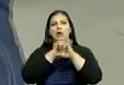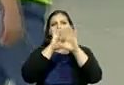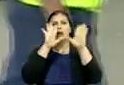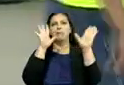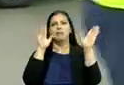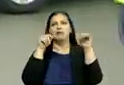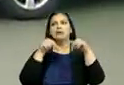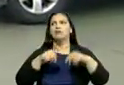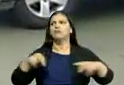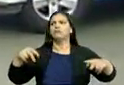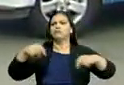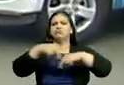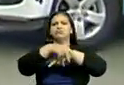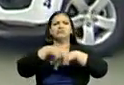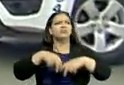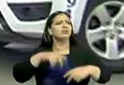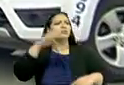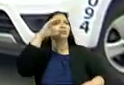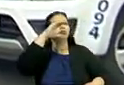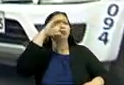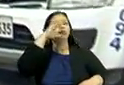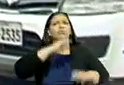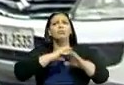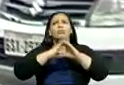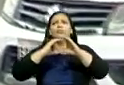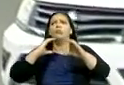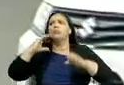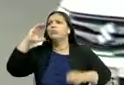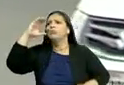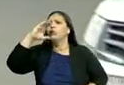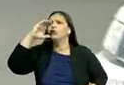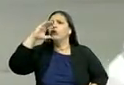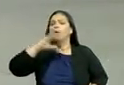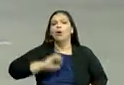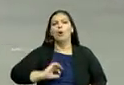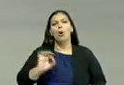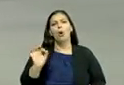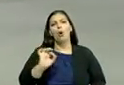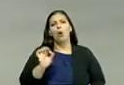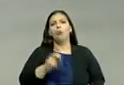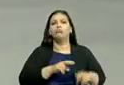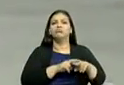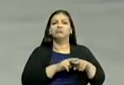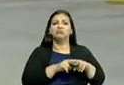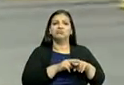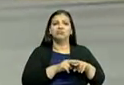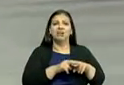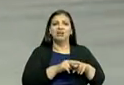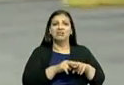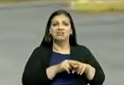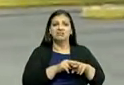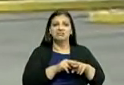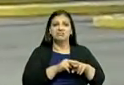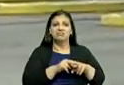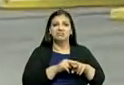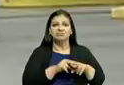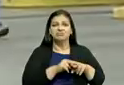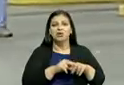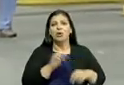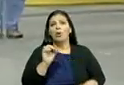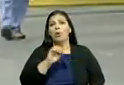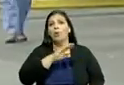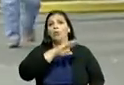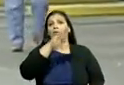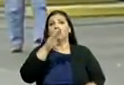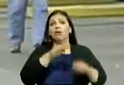transeúntes caminando otros movilizándose a bordo de vehículos informales entre ellos camionetas de sí